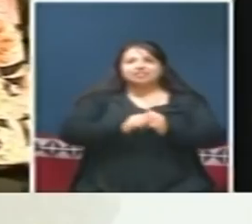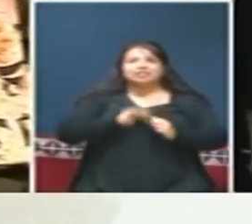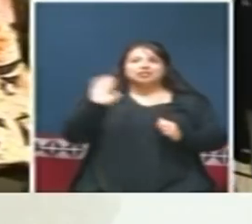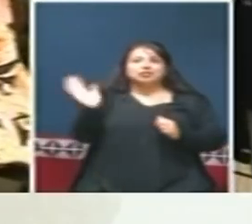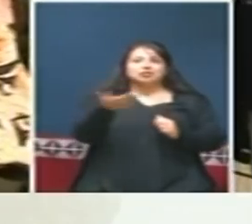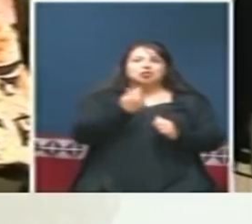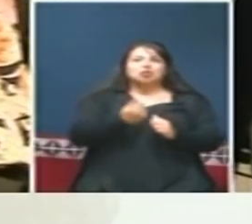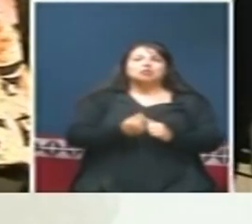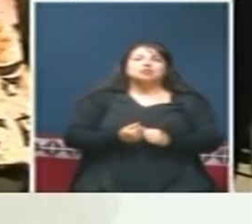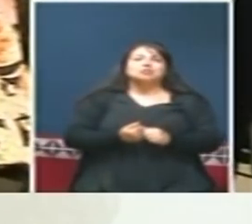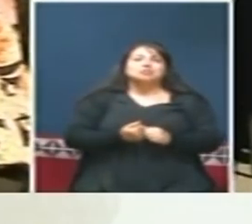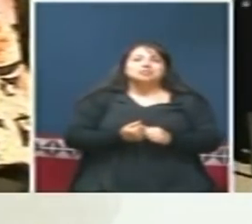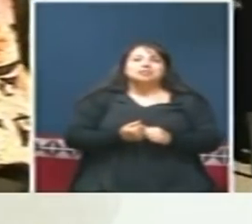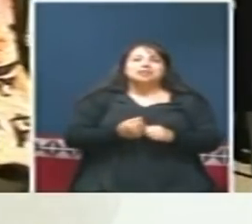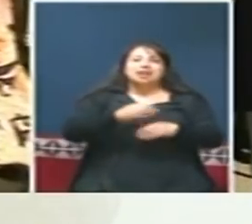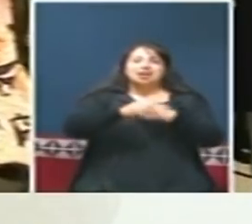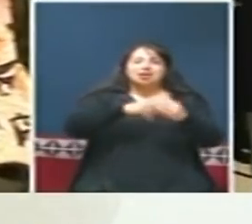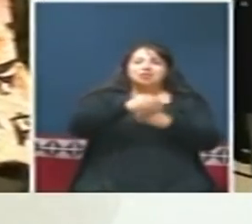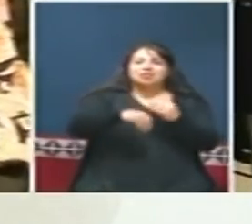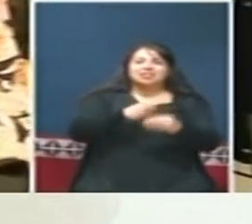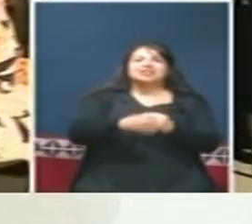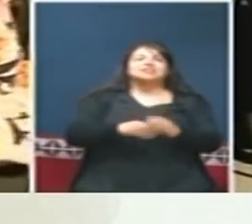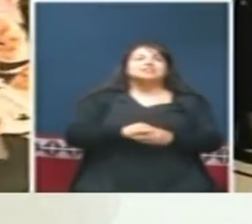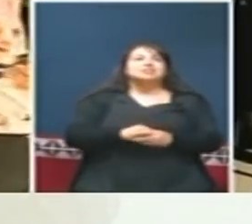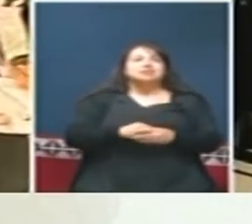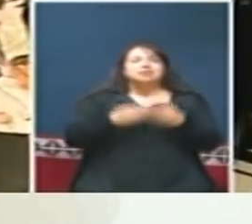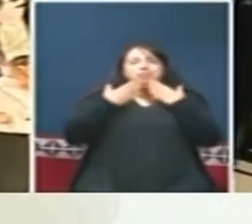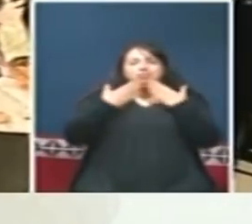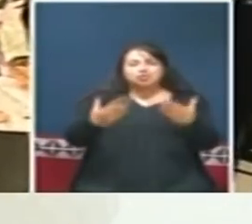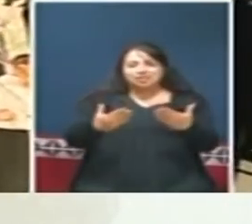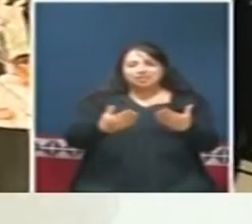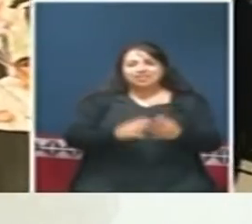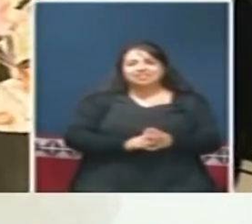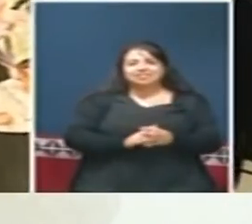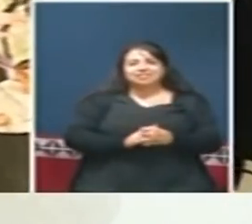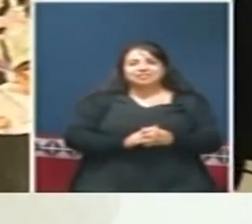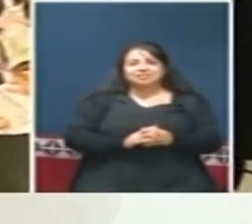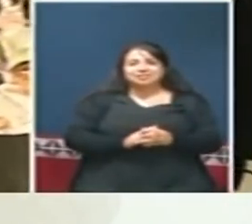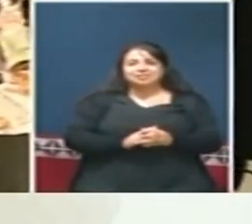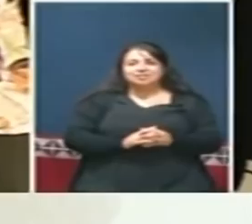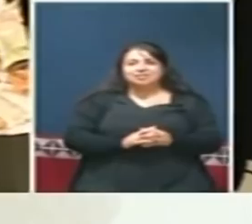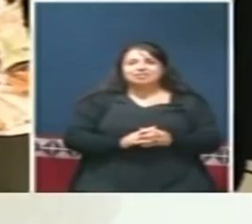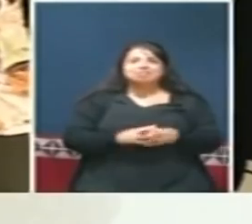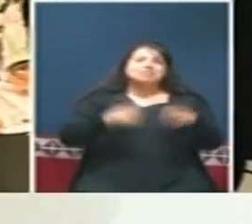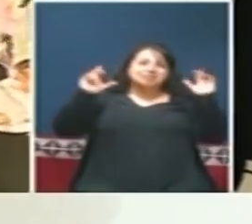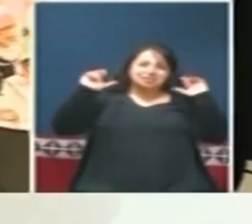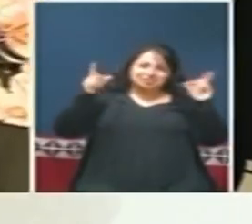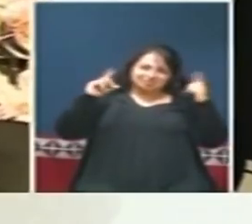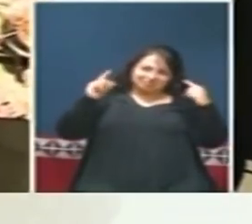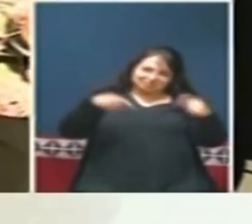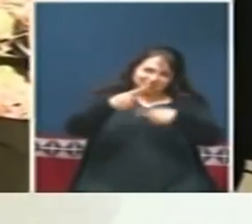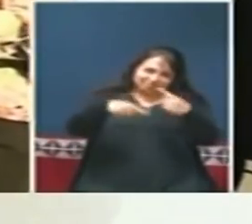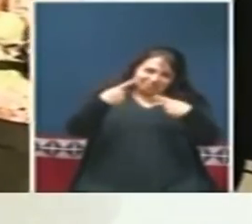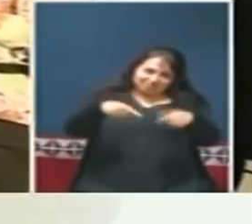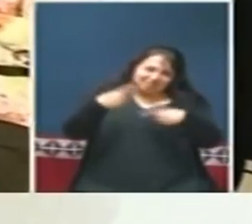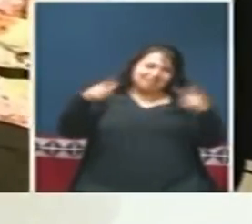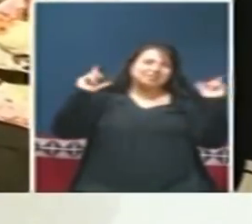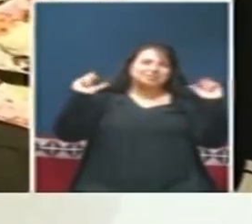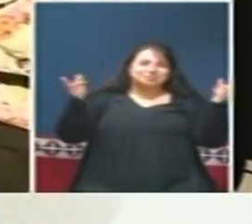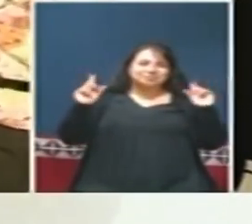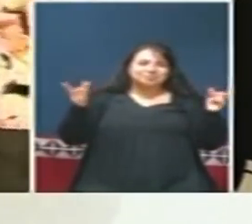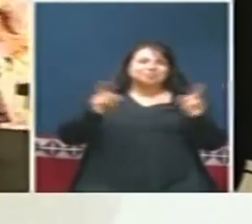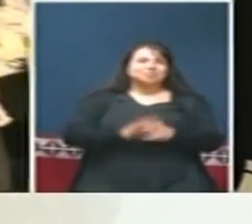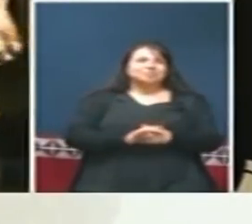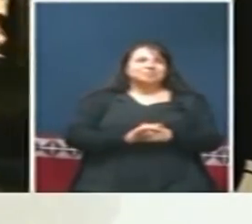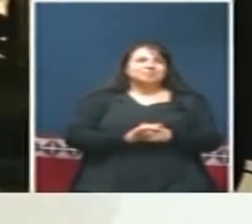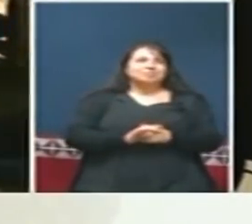mártires y a los familiares que están aquí presentes. Muchas gracias, así será. Que vayan y sigan disfrutando. Muchas gracias. Después mandame vos,